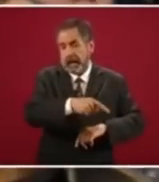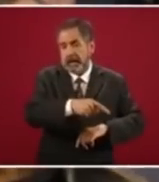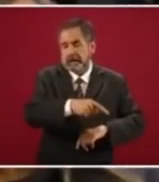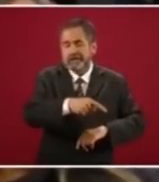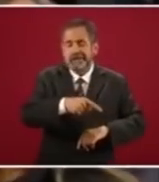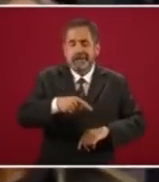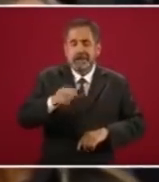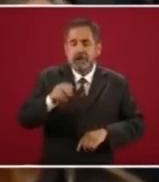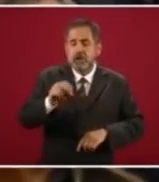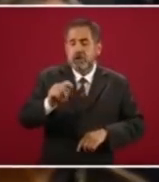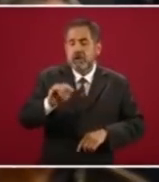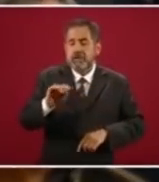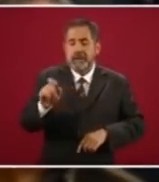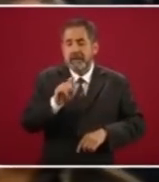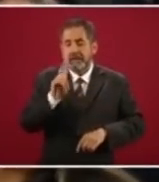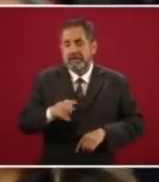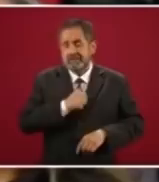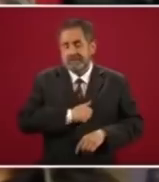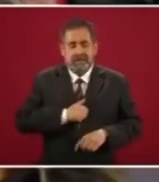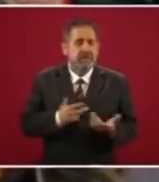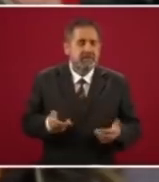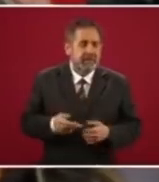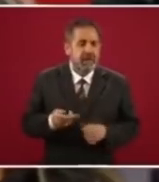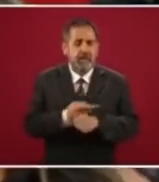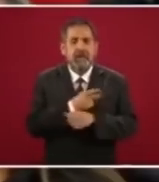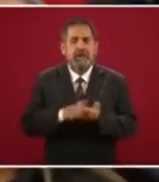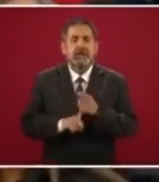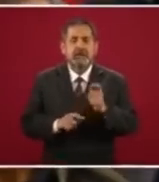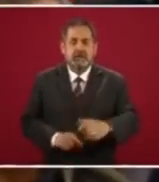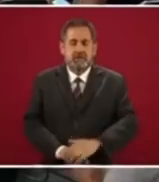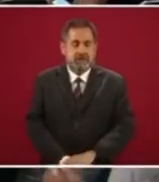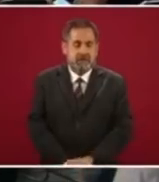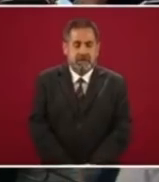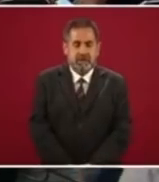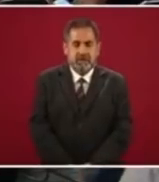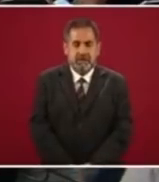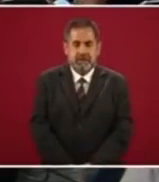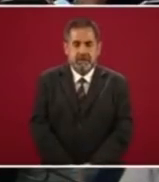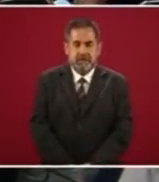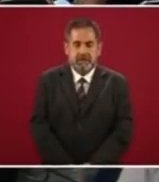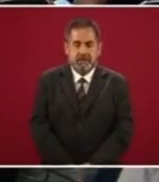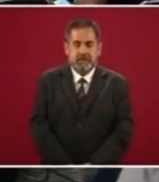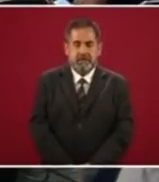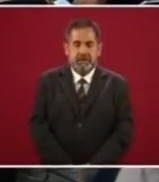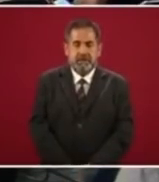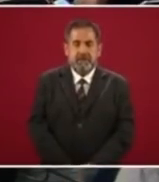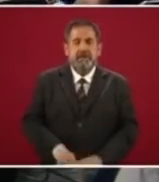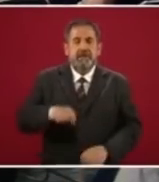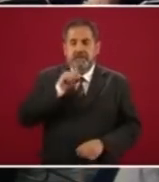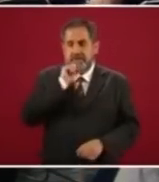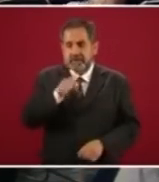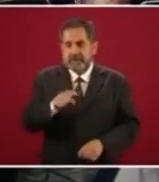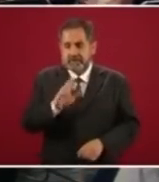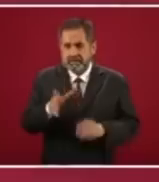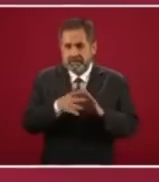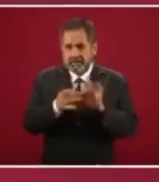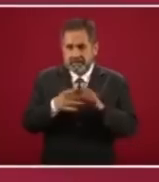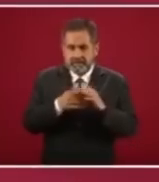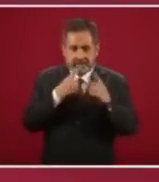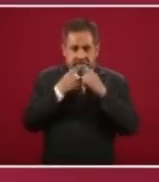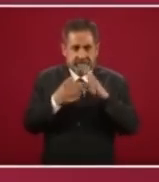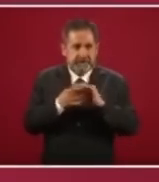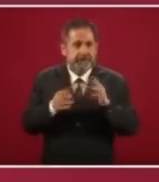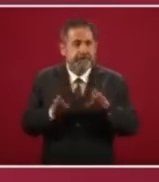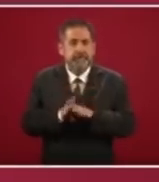muy lamentable que estallara la huelga. ¿Qué está pasando? Bueno, como aquí también ya se ha señalado,